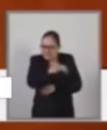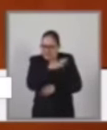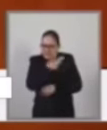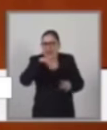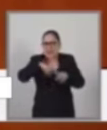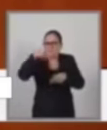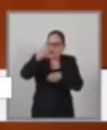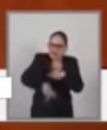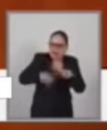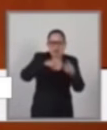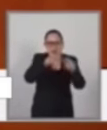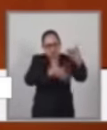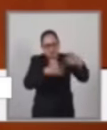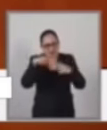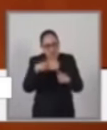órgano creado en